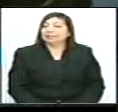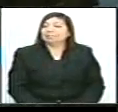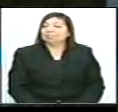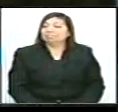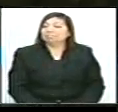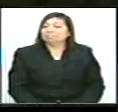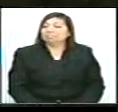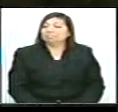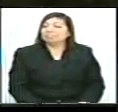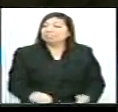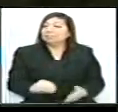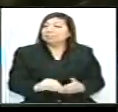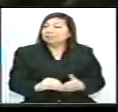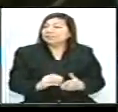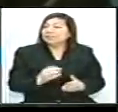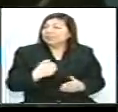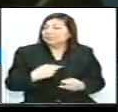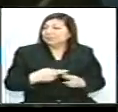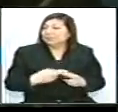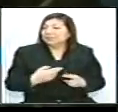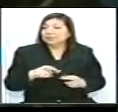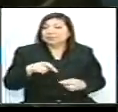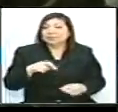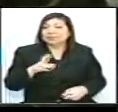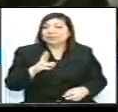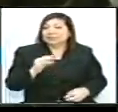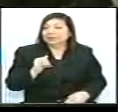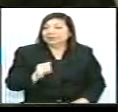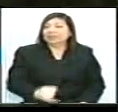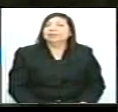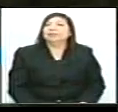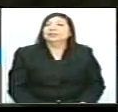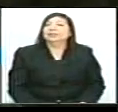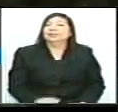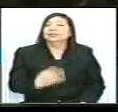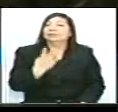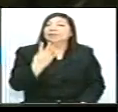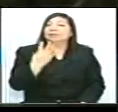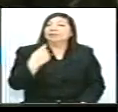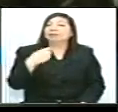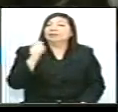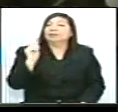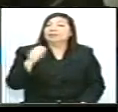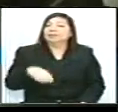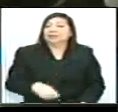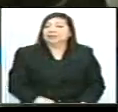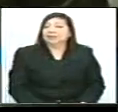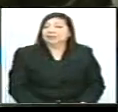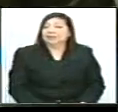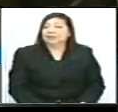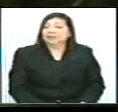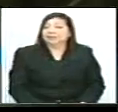La contribución de mi región al PBI es del 4%.